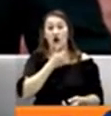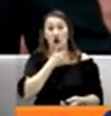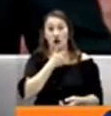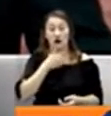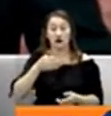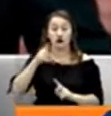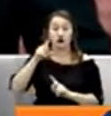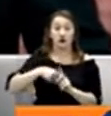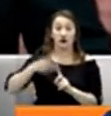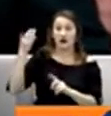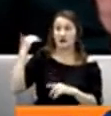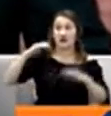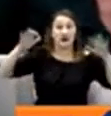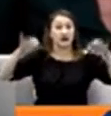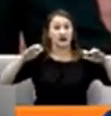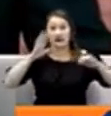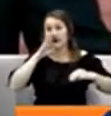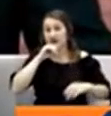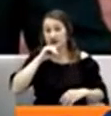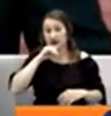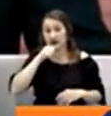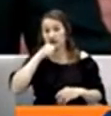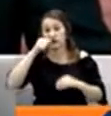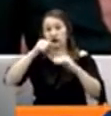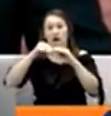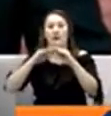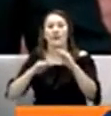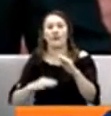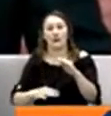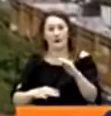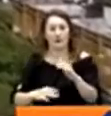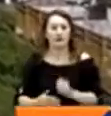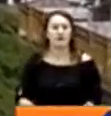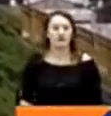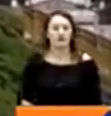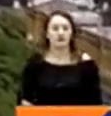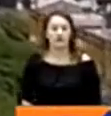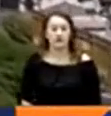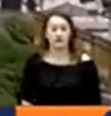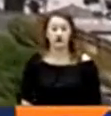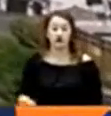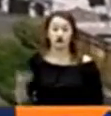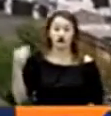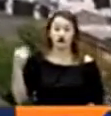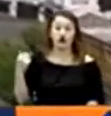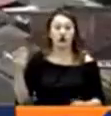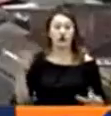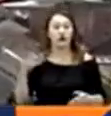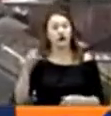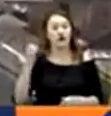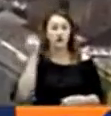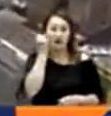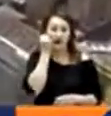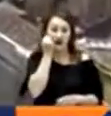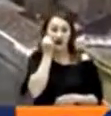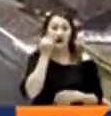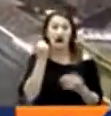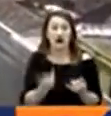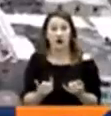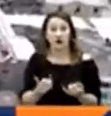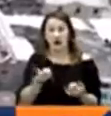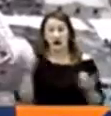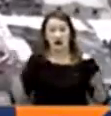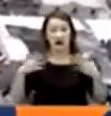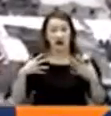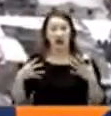hace un mes no llueve y el nivel de los embalses está bajando. Hace unos días fue Barranca Bermeja, hoy la ola de calor golpea